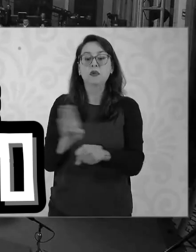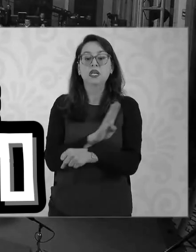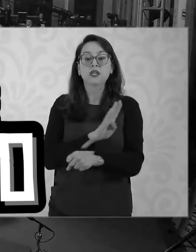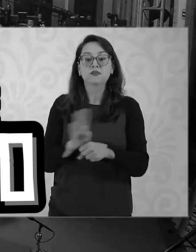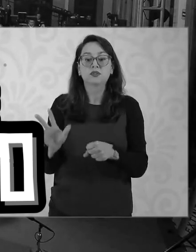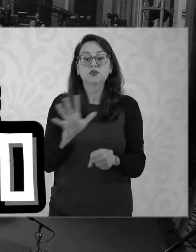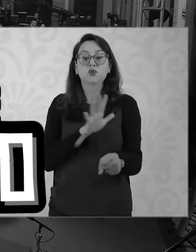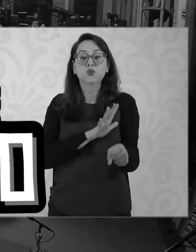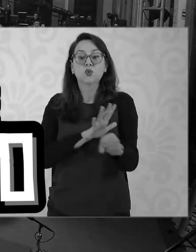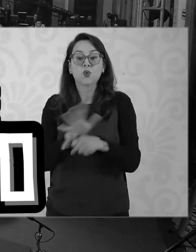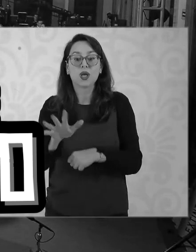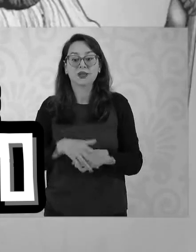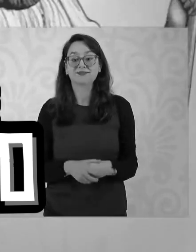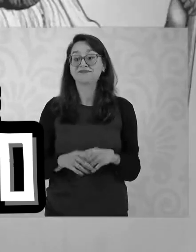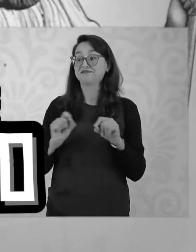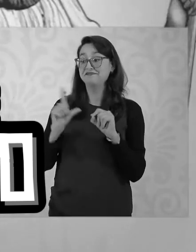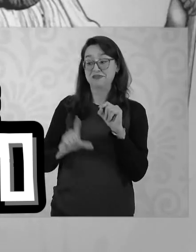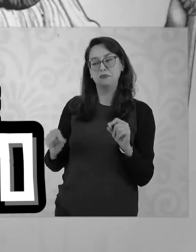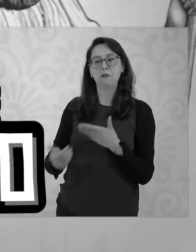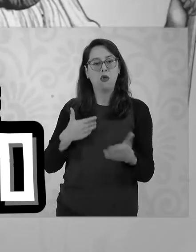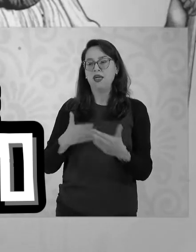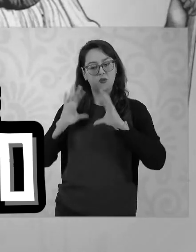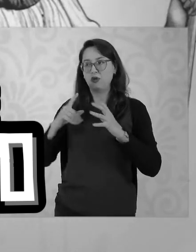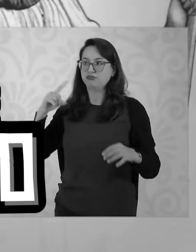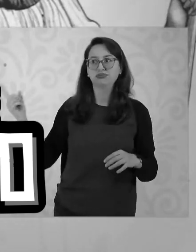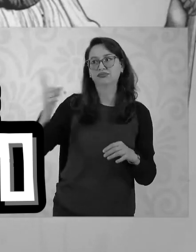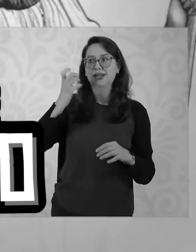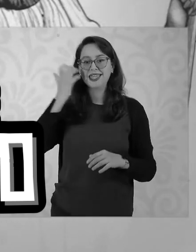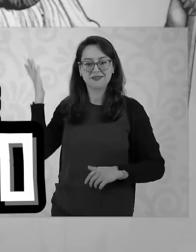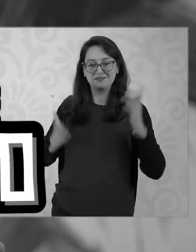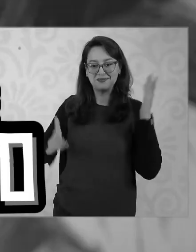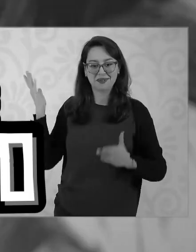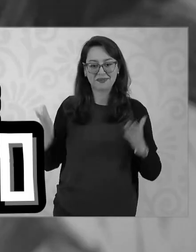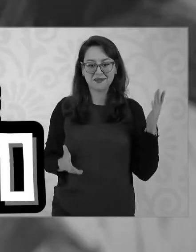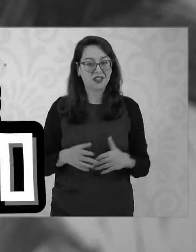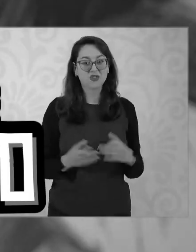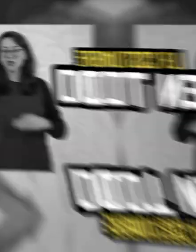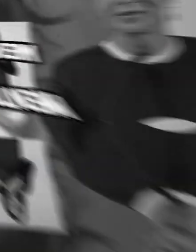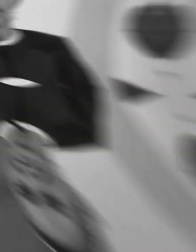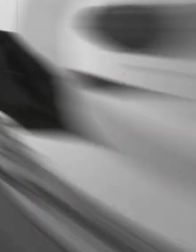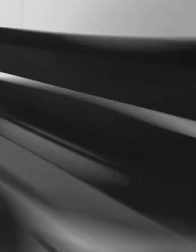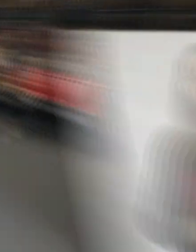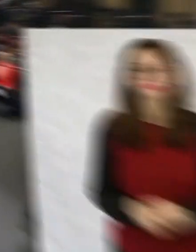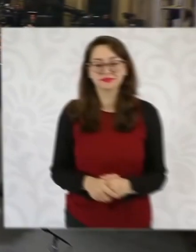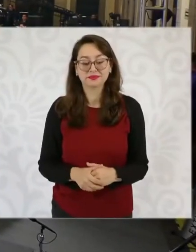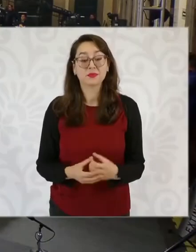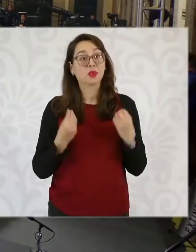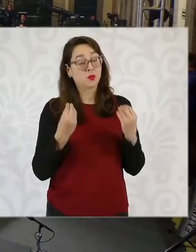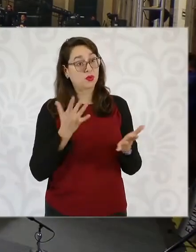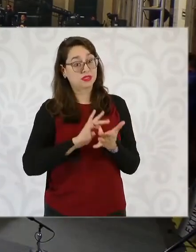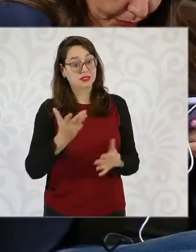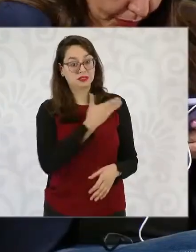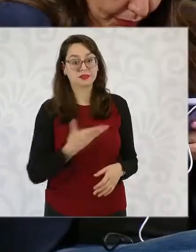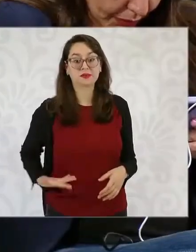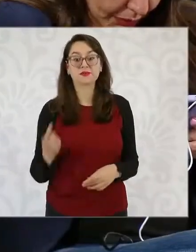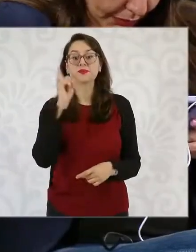pues nos ha mencionado. México está de moda en el mundo. Ok, gracias, presidente. Todo el mundo quiere venir a visitar México. Hablando un poquito